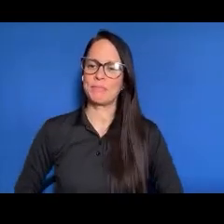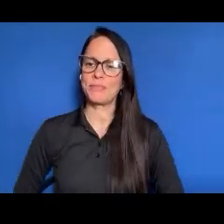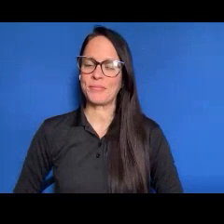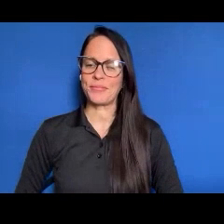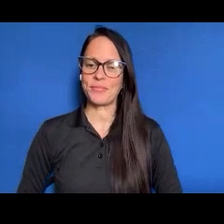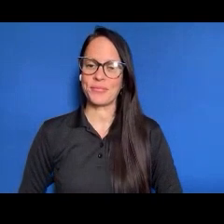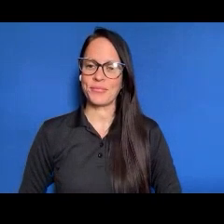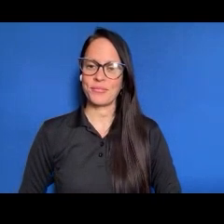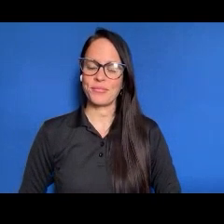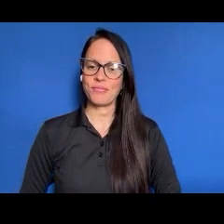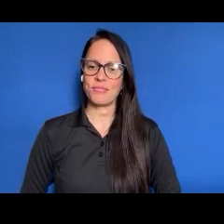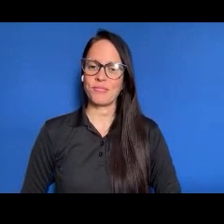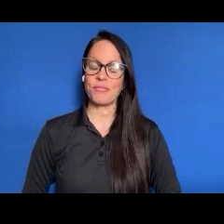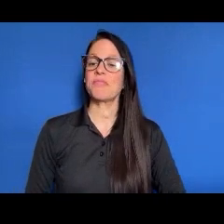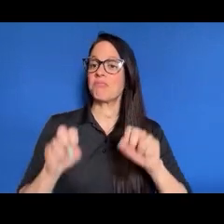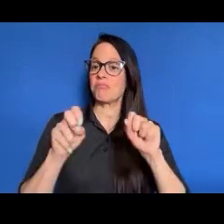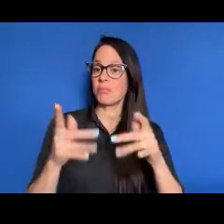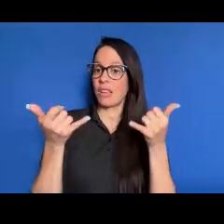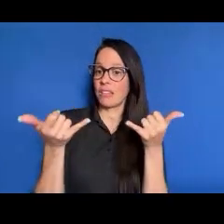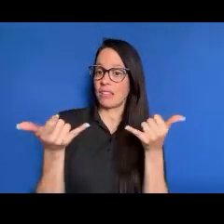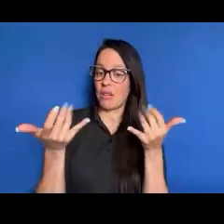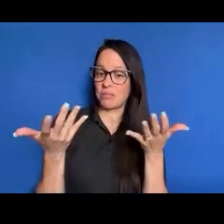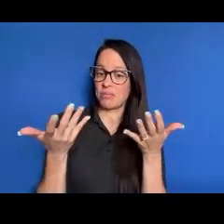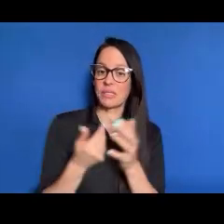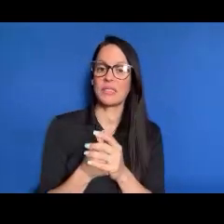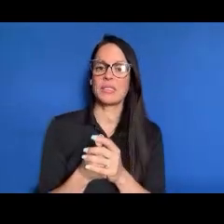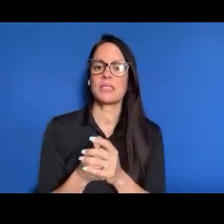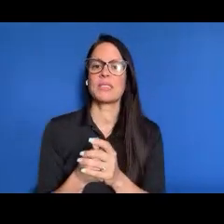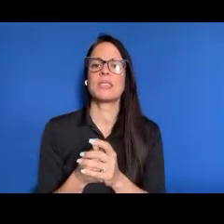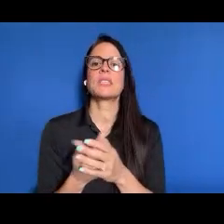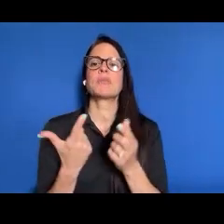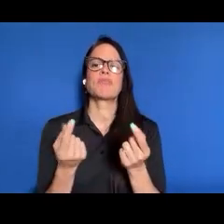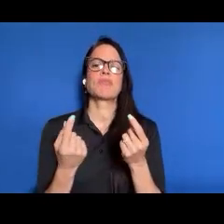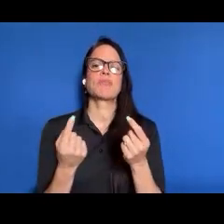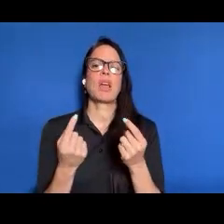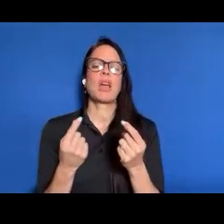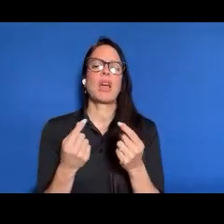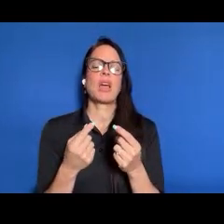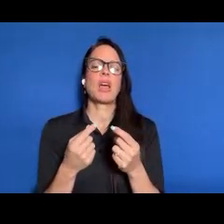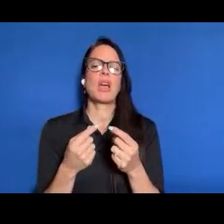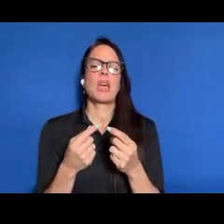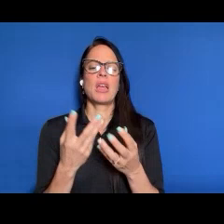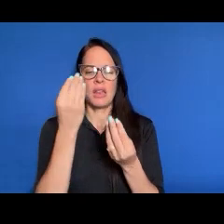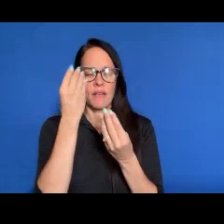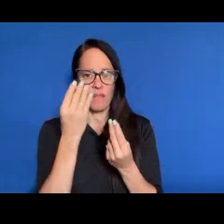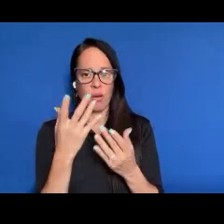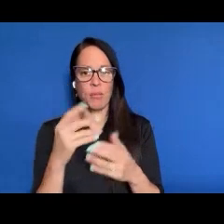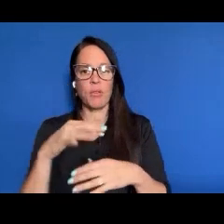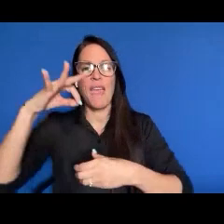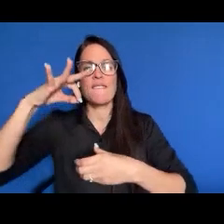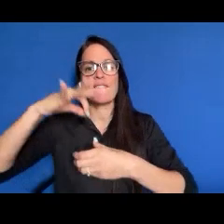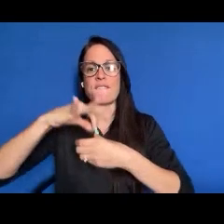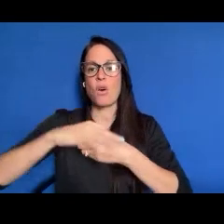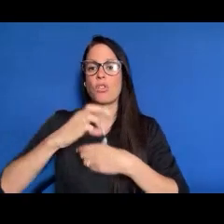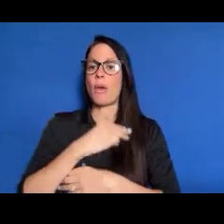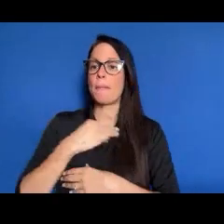Ahora bien, nos vamos entonces con la dinámica de cuál sería el informe de resultados de votos de miembros del comité que